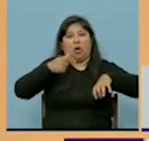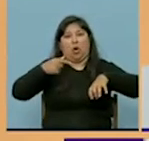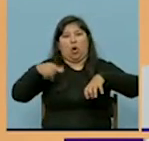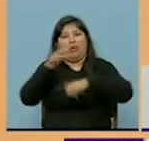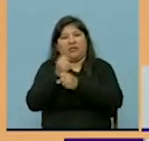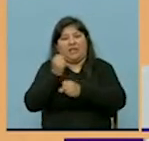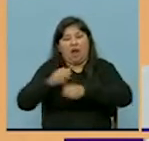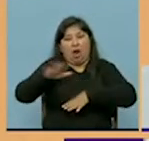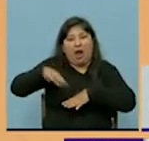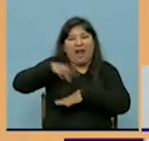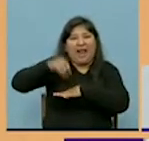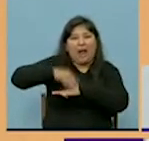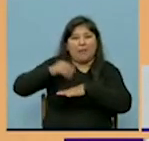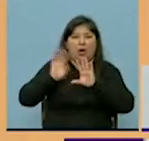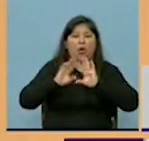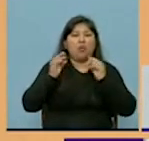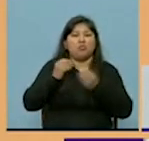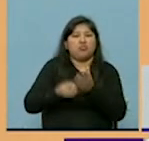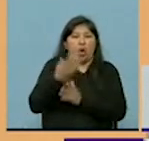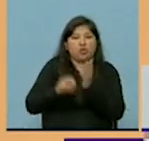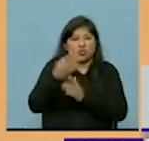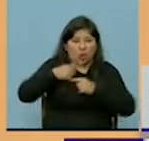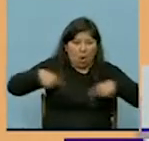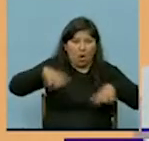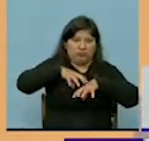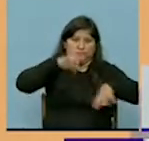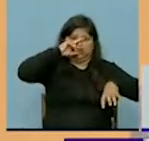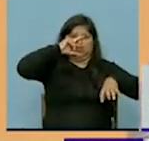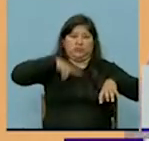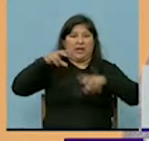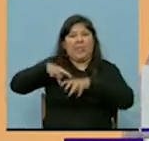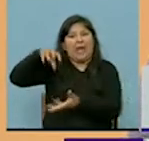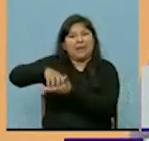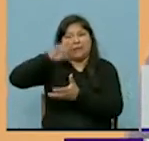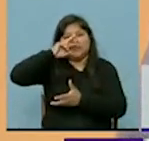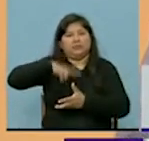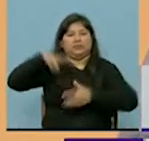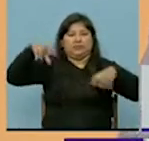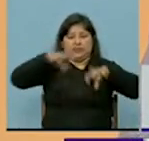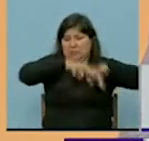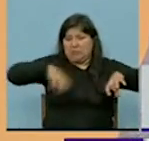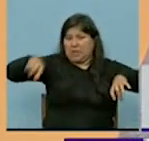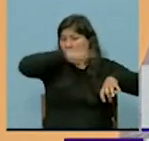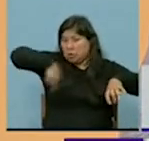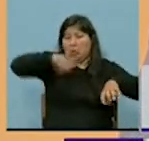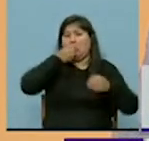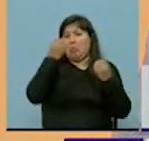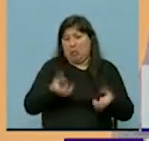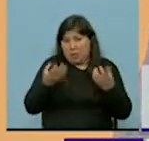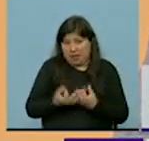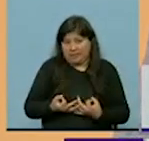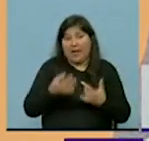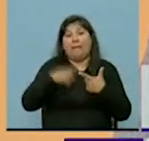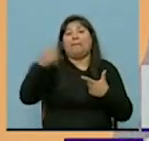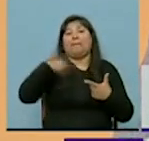ahora sí sobre el resto del país no estás muy bien dejemos esa empresa que vende a los argentinos a los jujeños esos